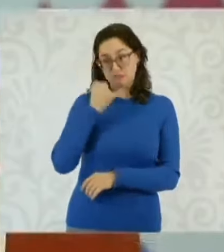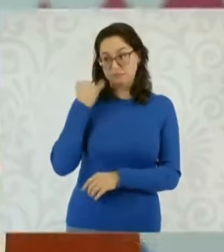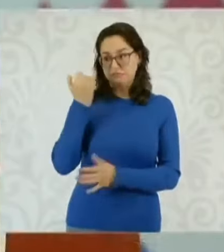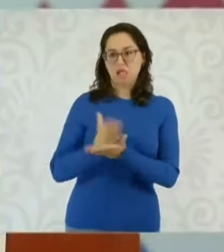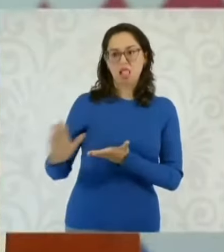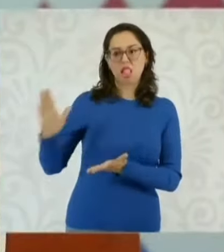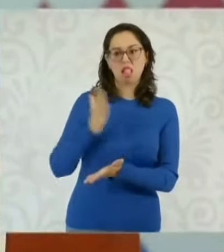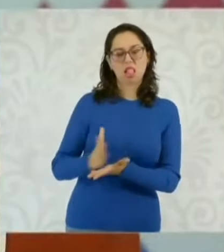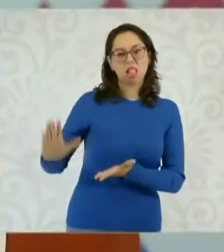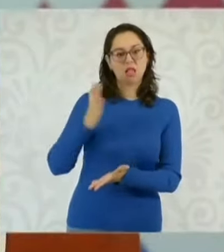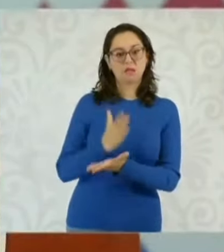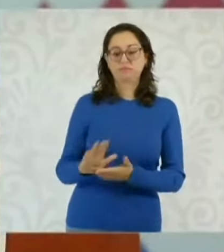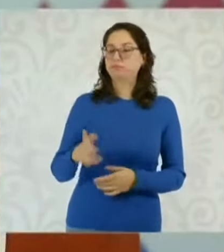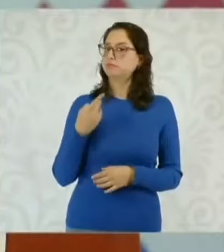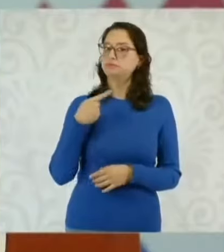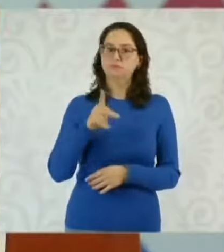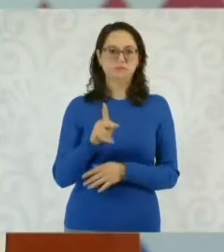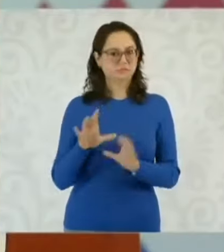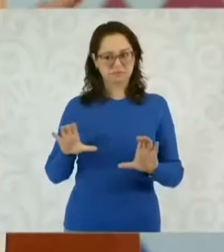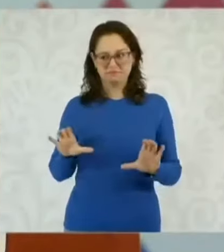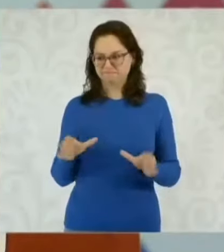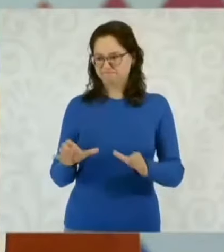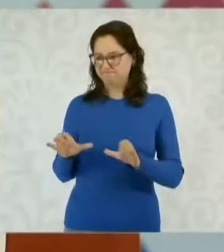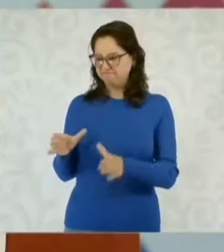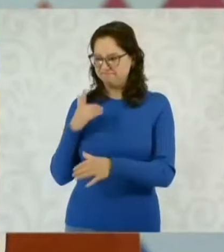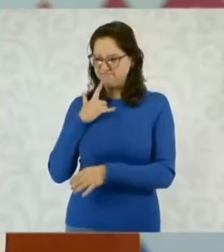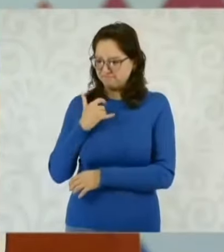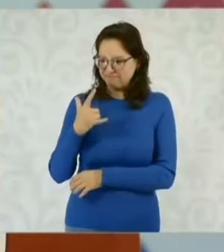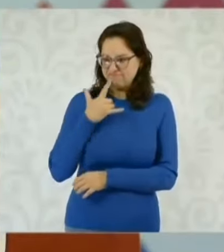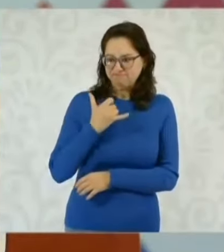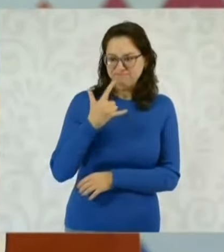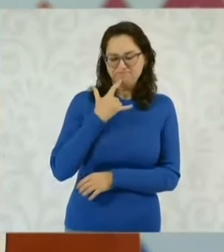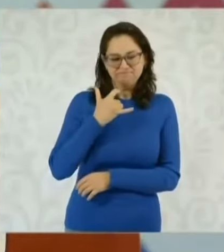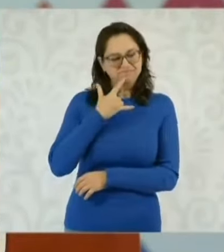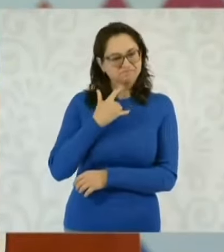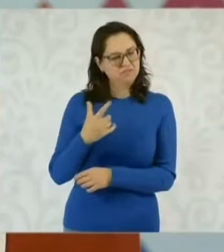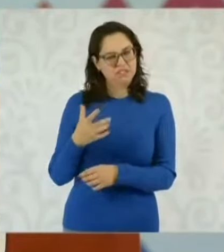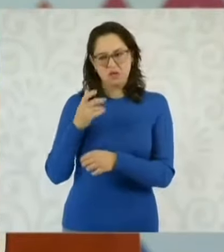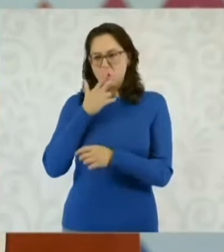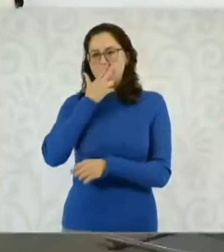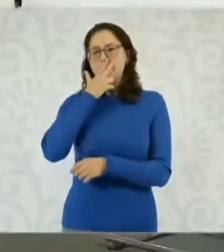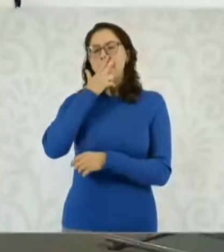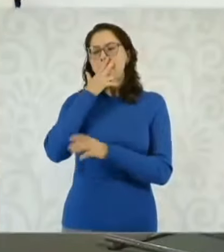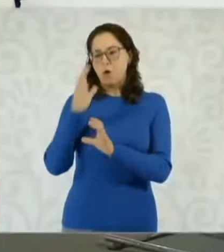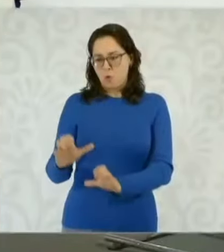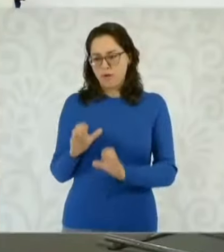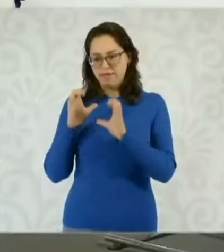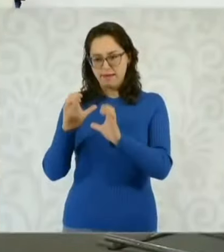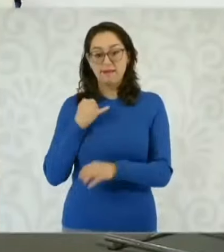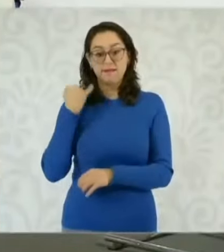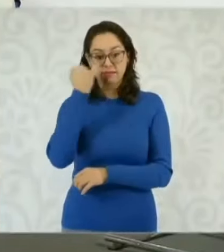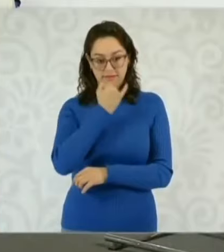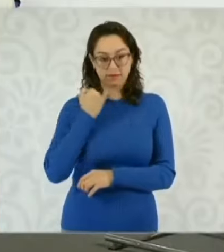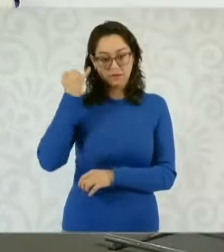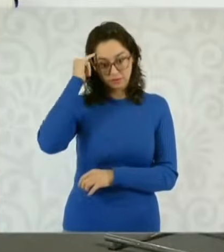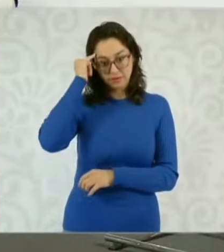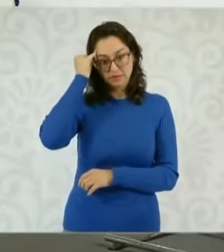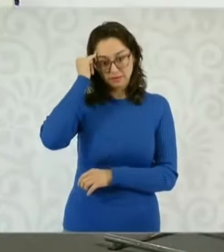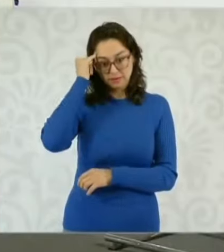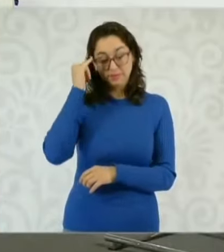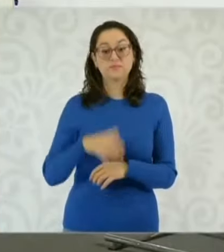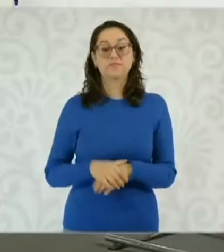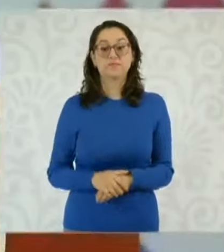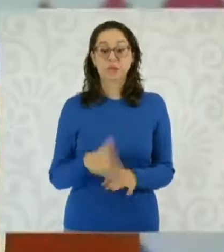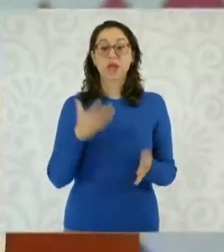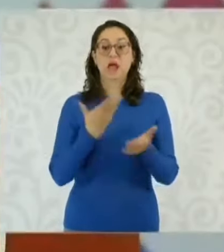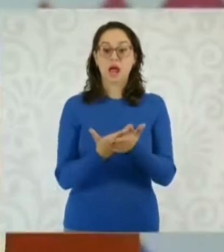pues, constantemente han realizado esfuerzos para mantenerlas vivas a través de todos estos siglos. Actualmente, el Estado mexicano